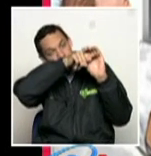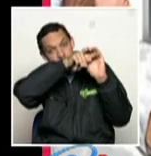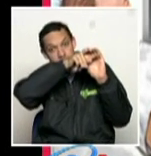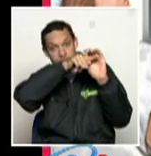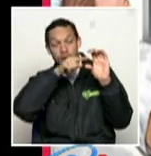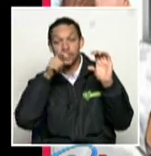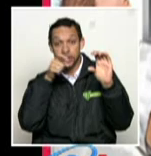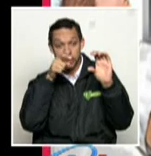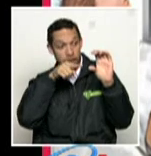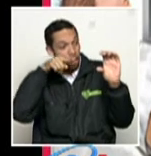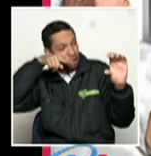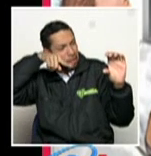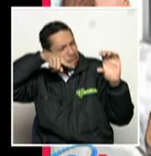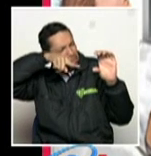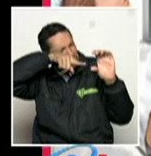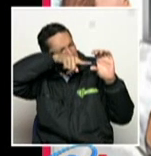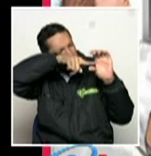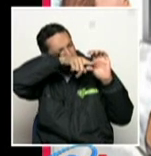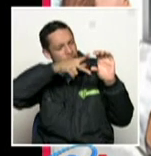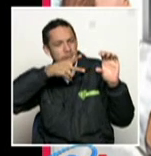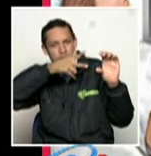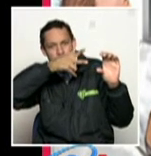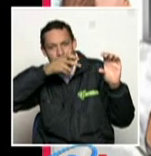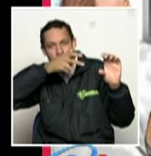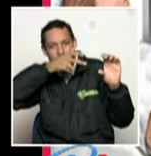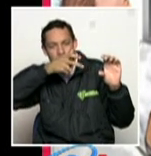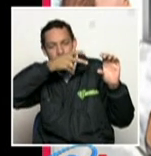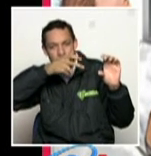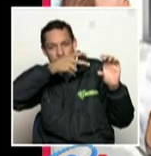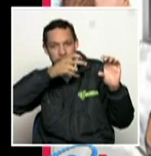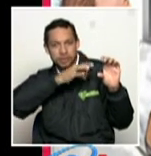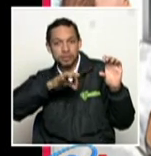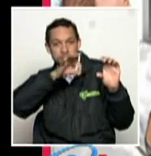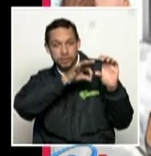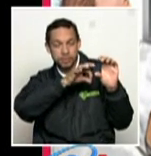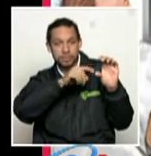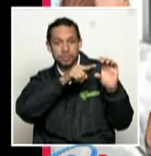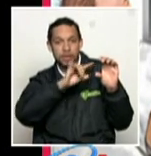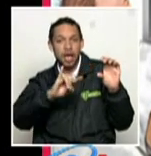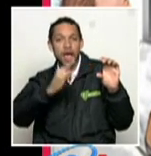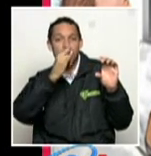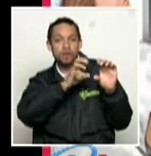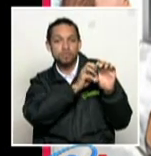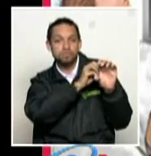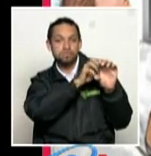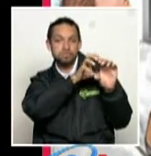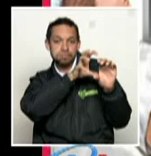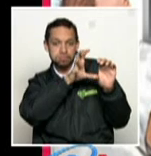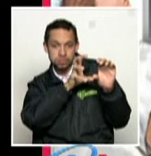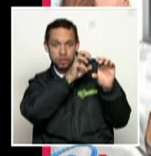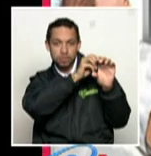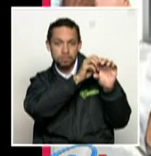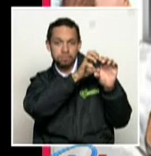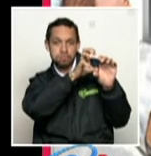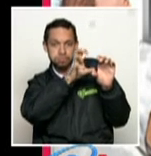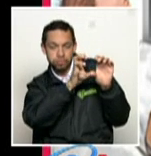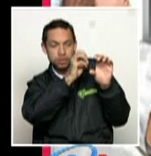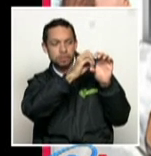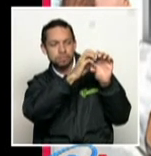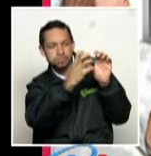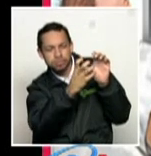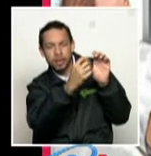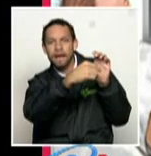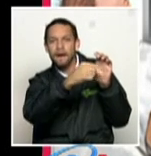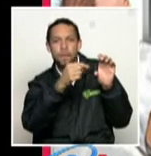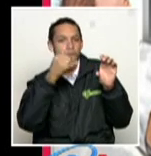ahí está la lesión, uno puede hacer la biopsia de una vez. Entonces, si tiene una cervicitis, itis, es inflamación. Hay que descartar muy bien qué